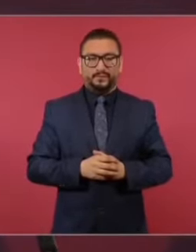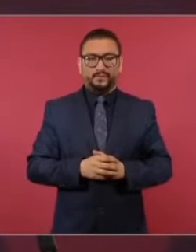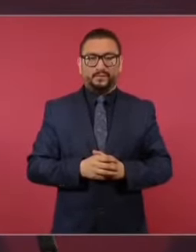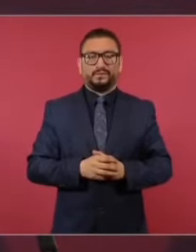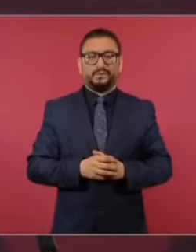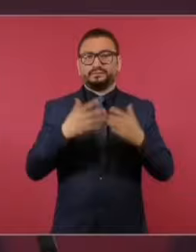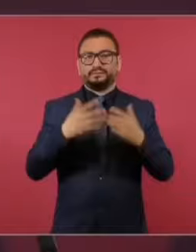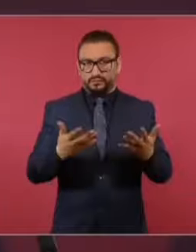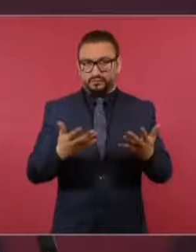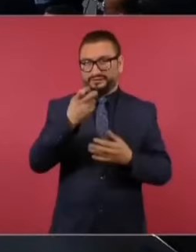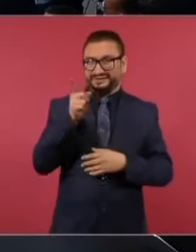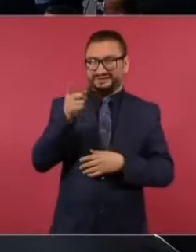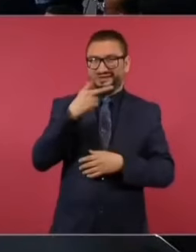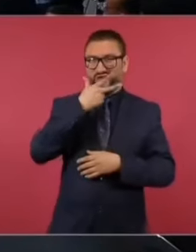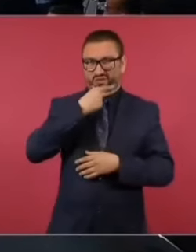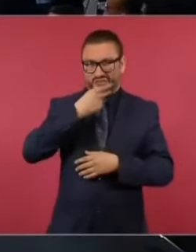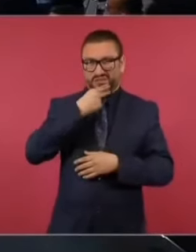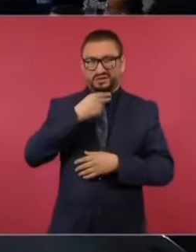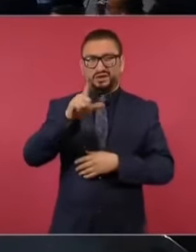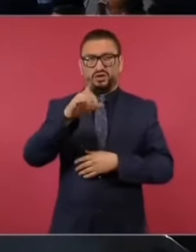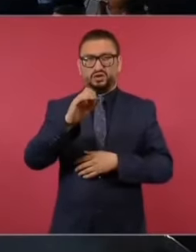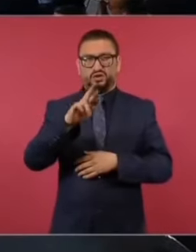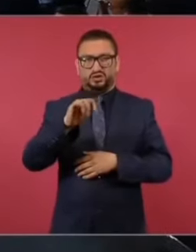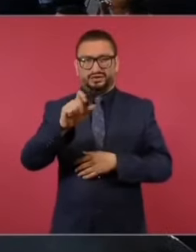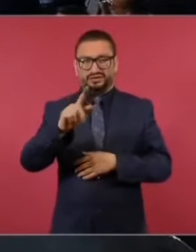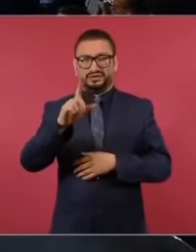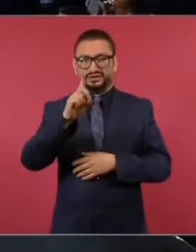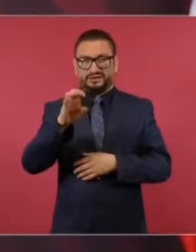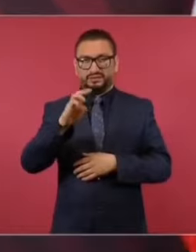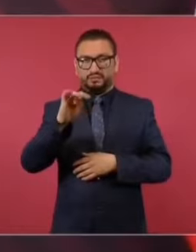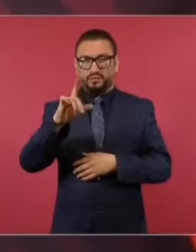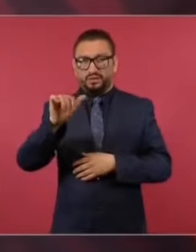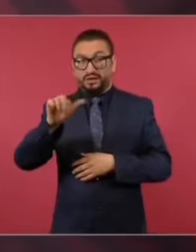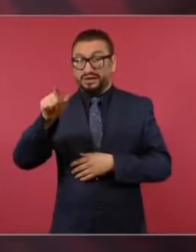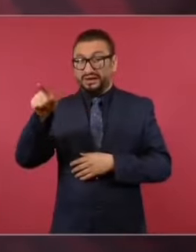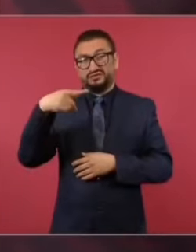este señor López de Mola, pues tiene ese problema.